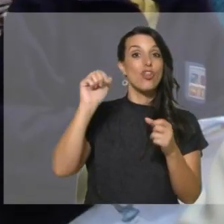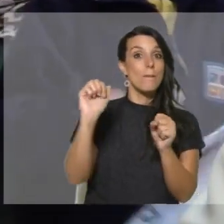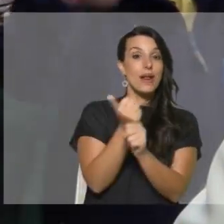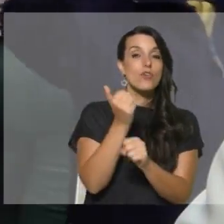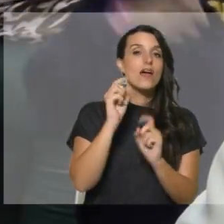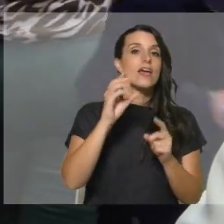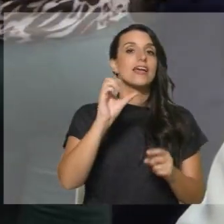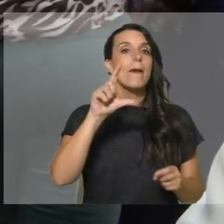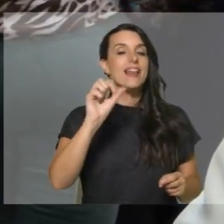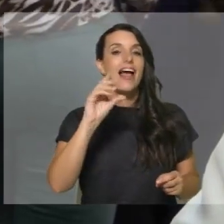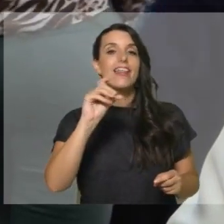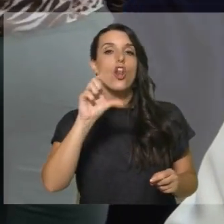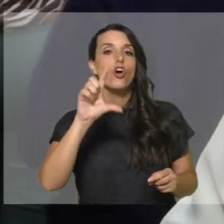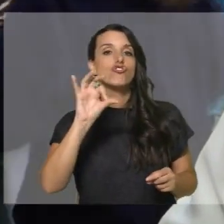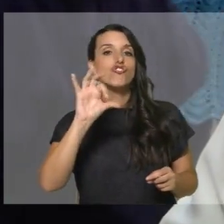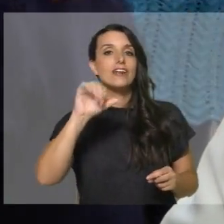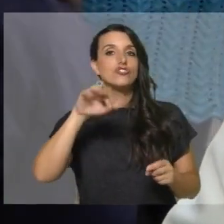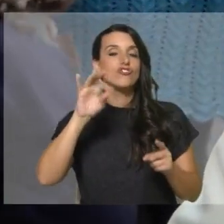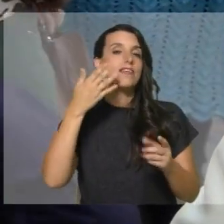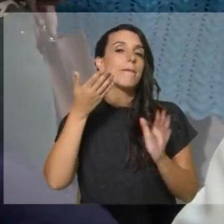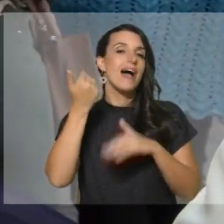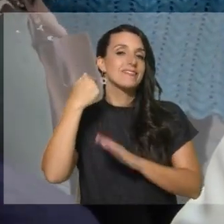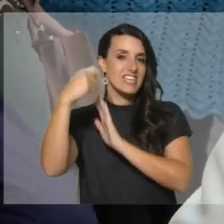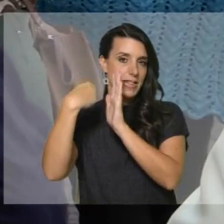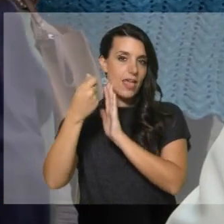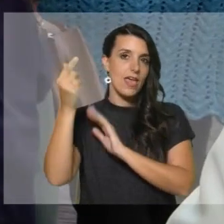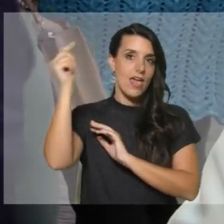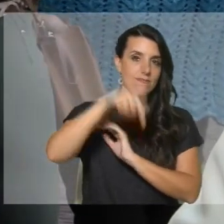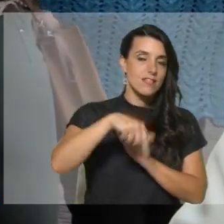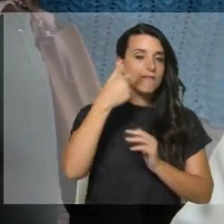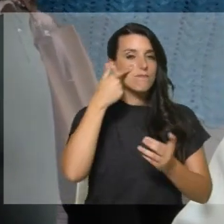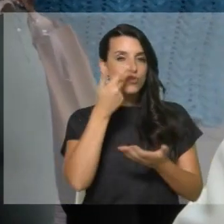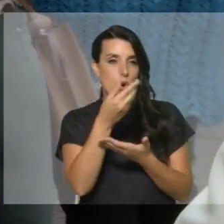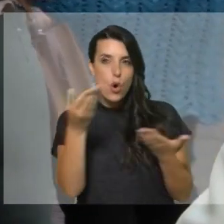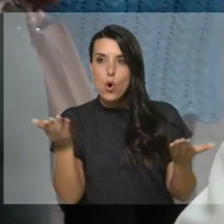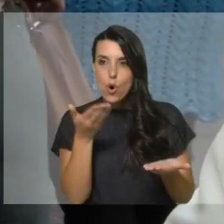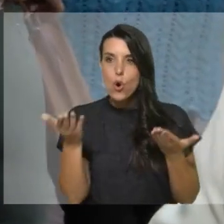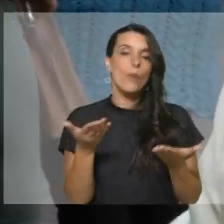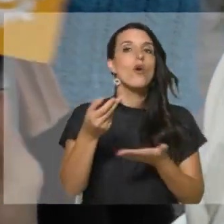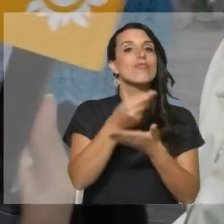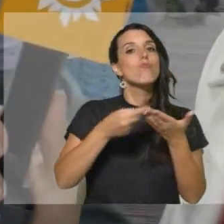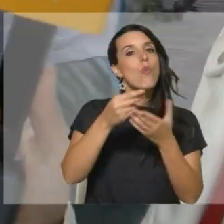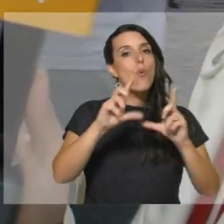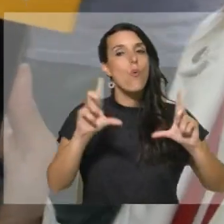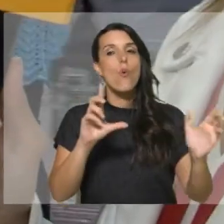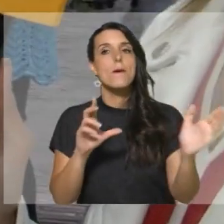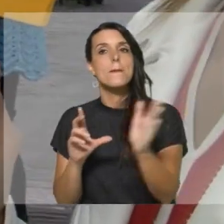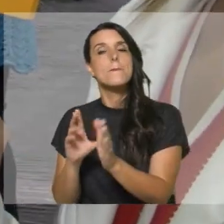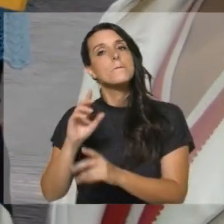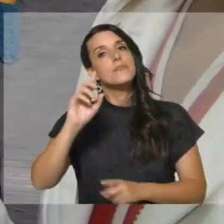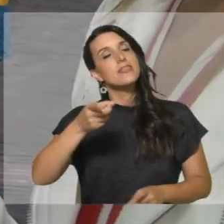y Camila de los Santos, que viene del mundo audiovisual y justamente para dar su mirada sobre la ilustración animada. Bien, bueno, me